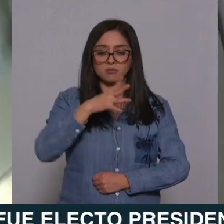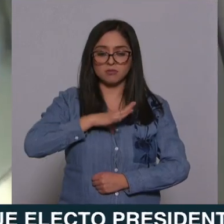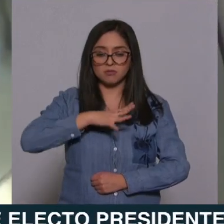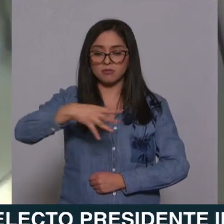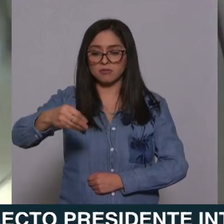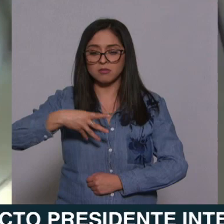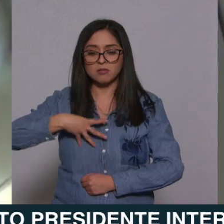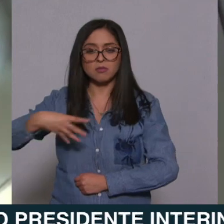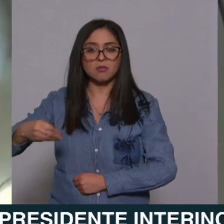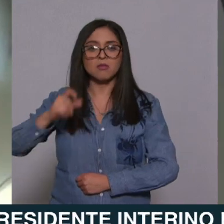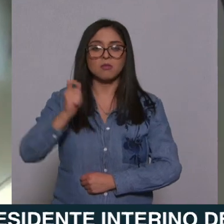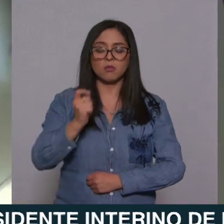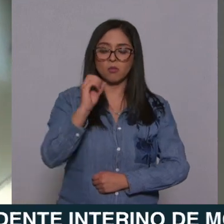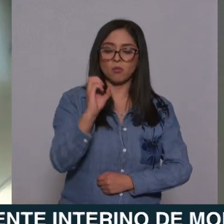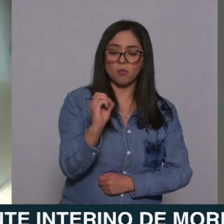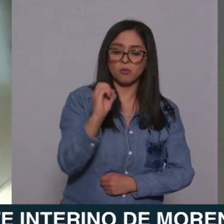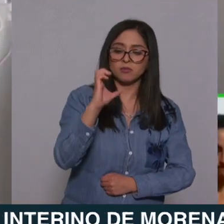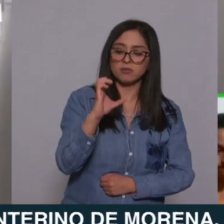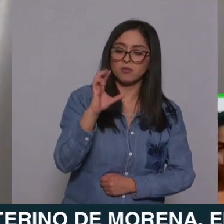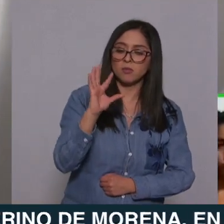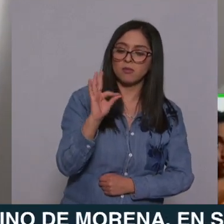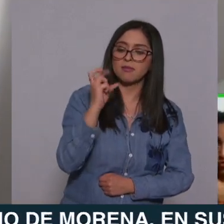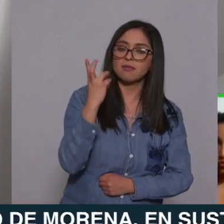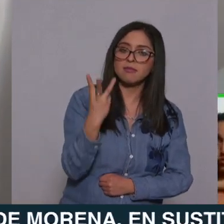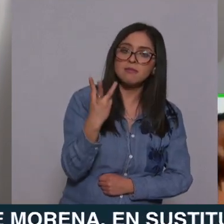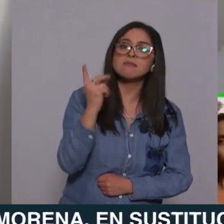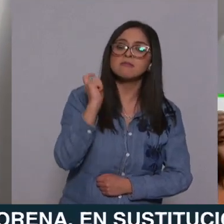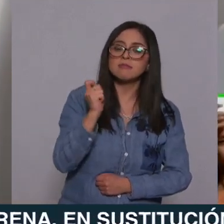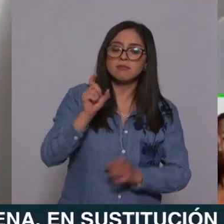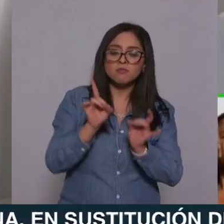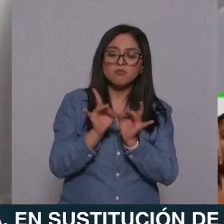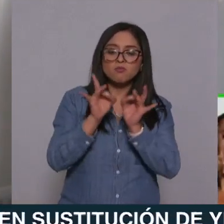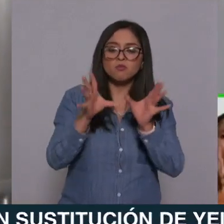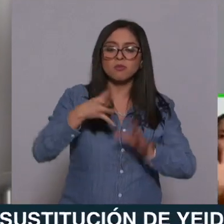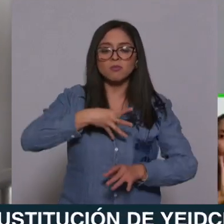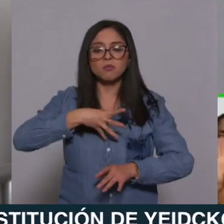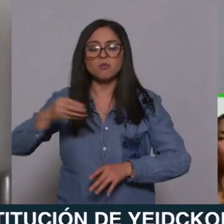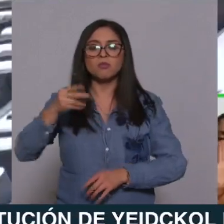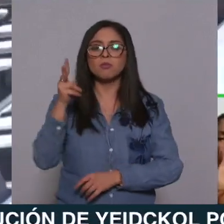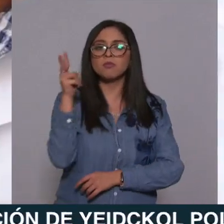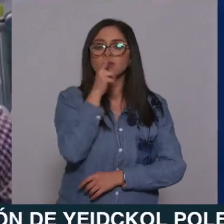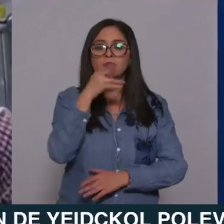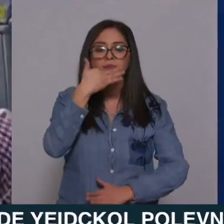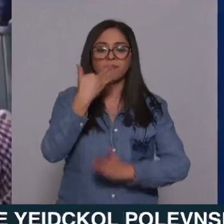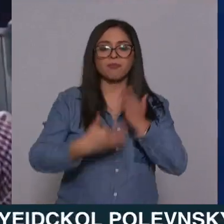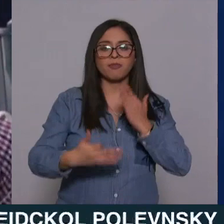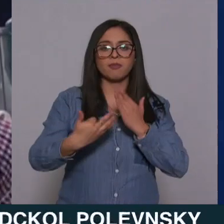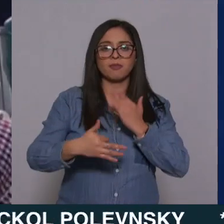de tipo OC43 como agente causal de infección respiratoria.